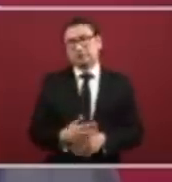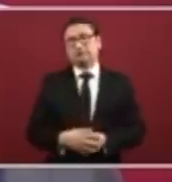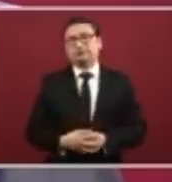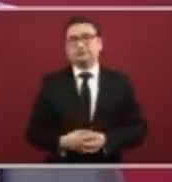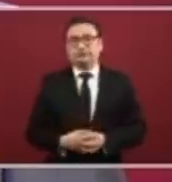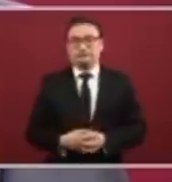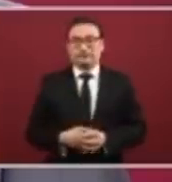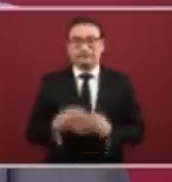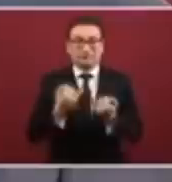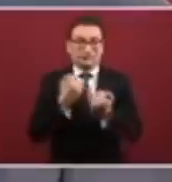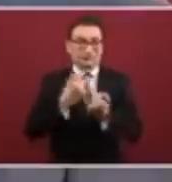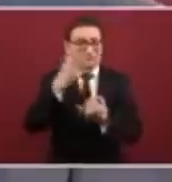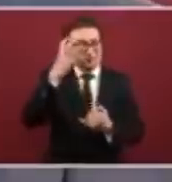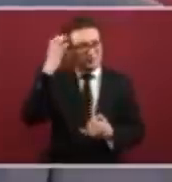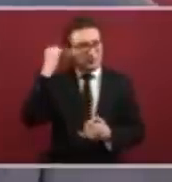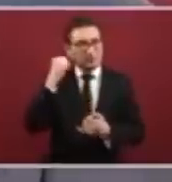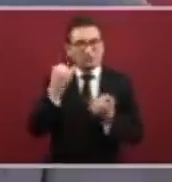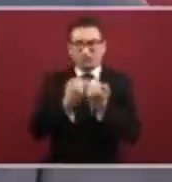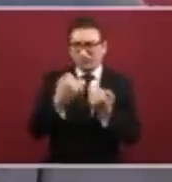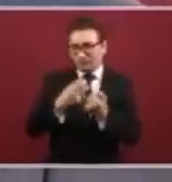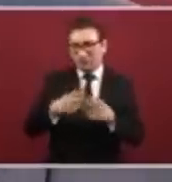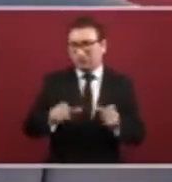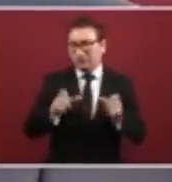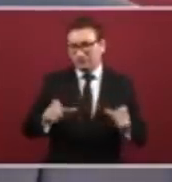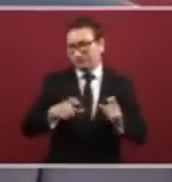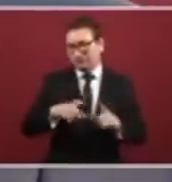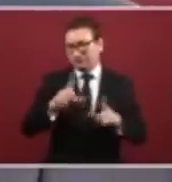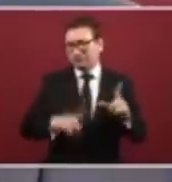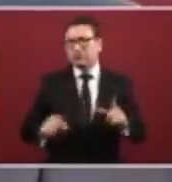Lo de Morelos ayer, Guardia Nacional, por lo mismo,